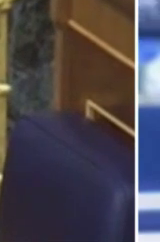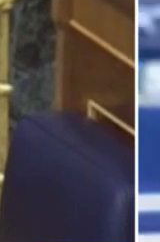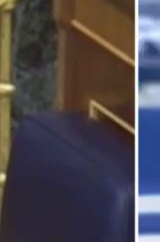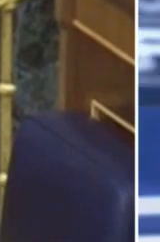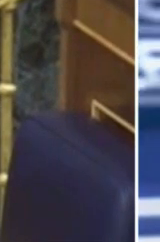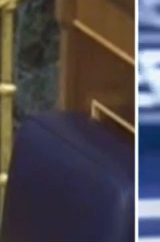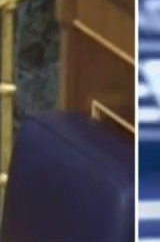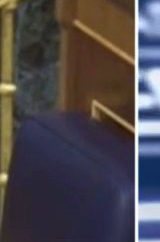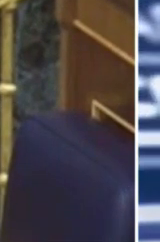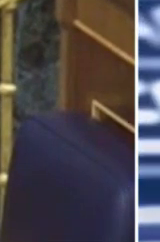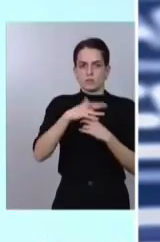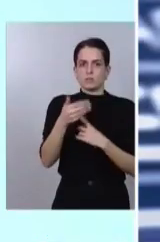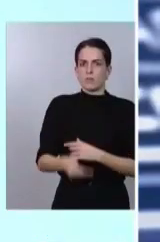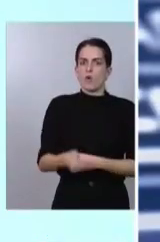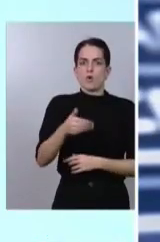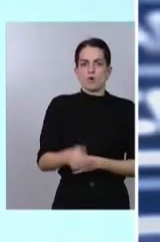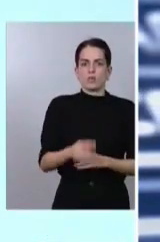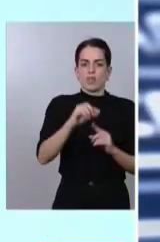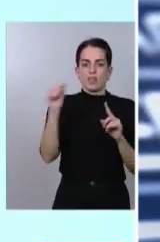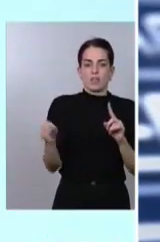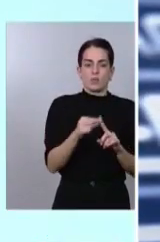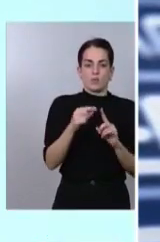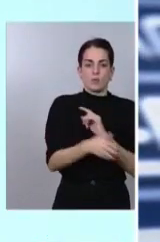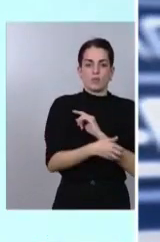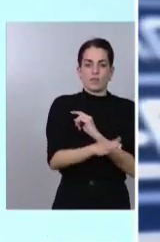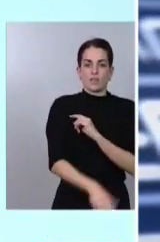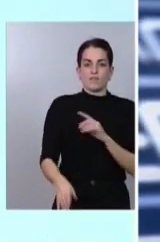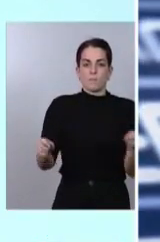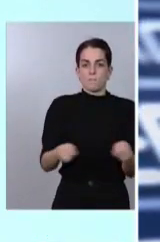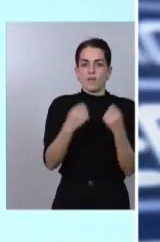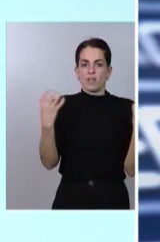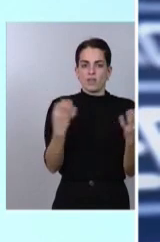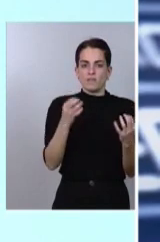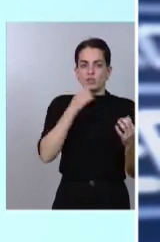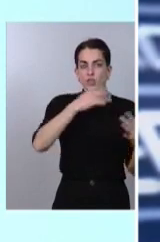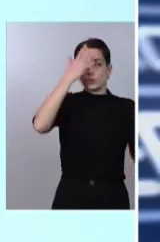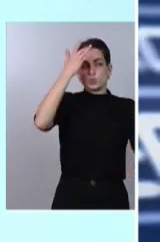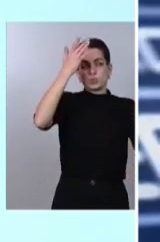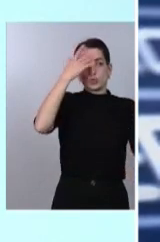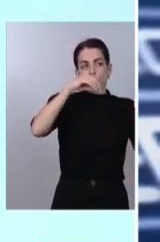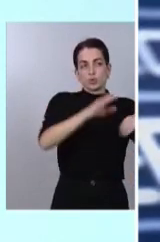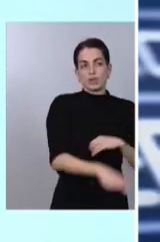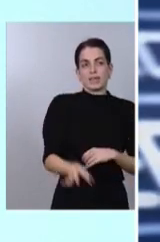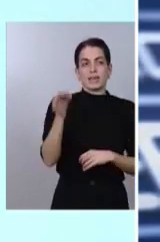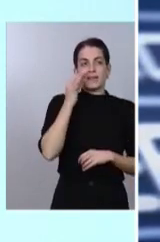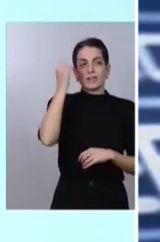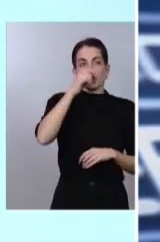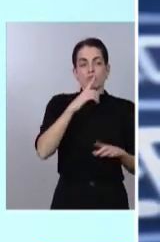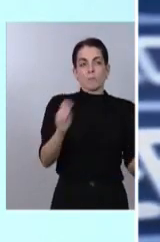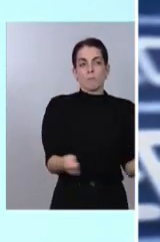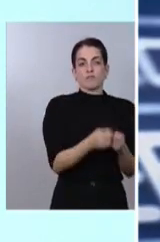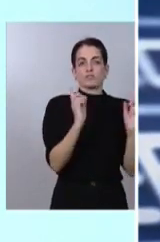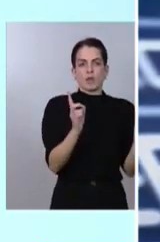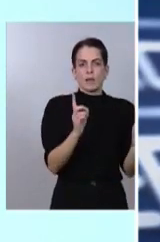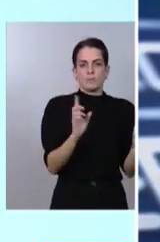y se utilice esta vía excepcional, pues se ha claramente abusado de ella. Se ha utilizado absolutamente para